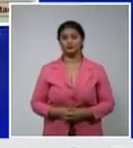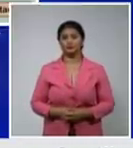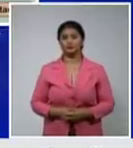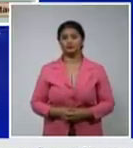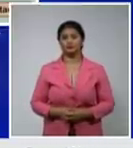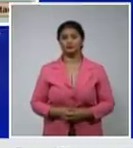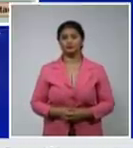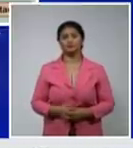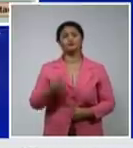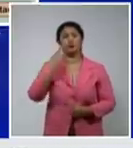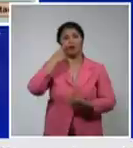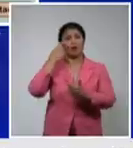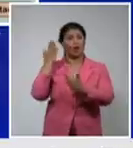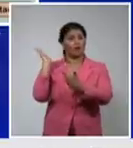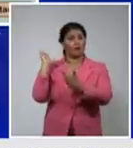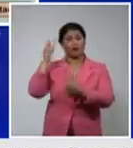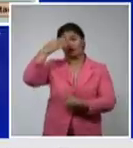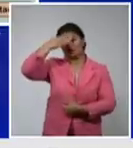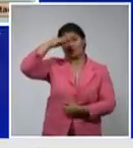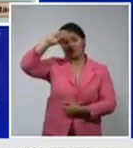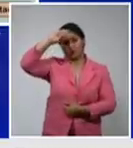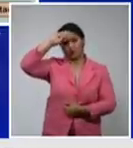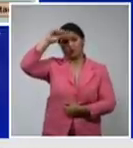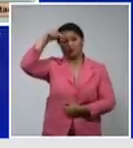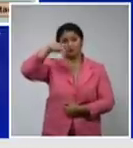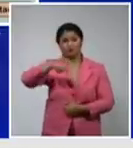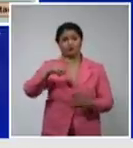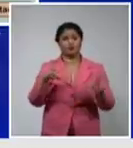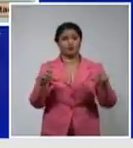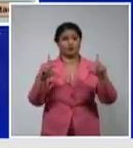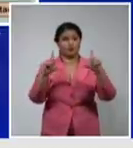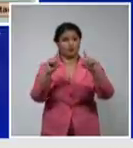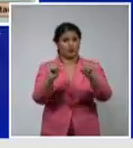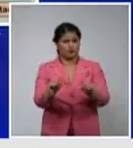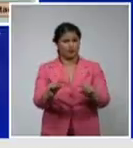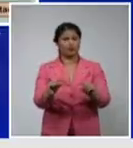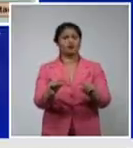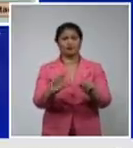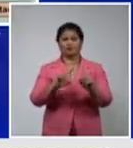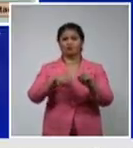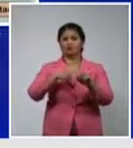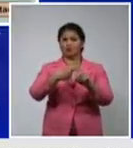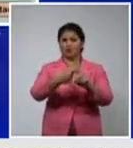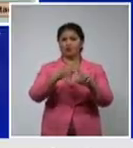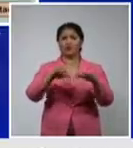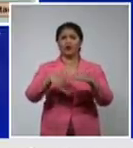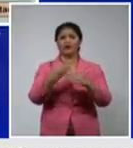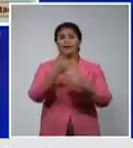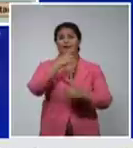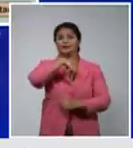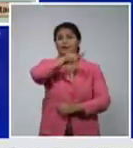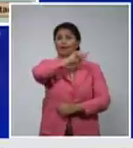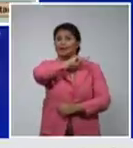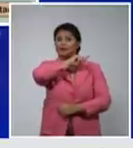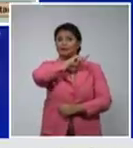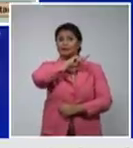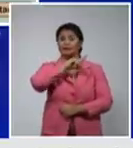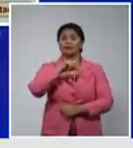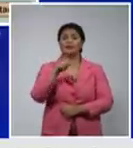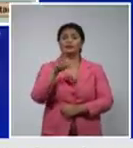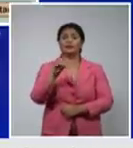con una reducción de su tasa de incidencia en el día de ayer a